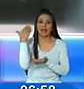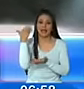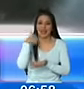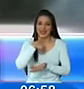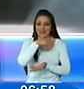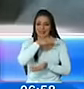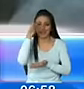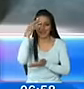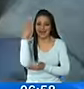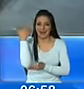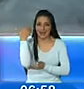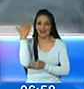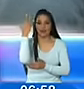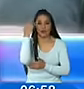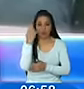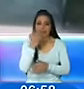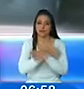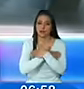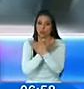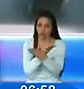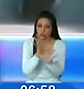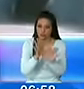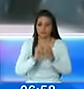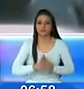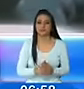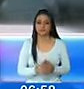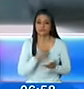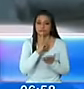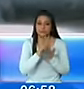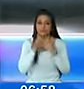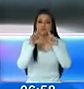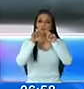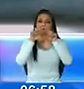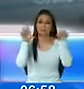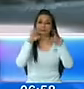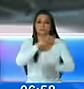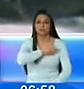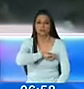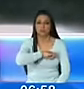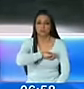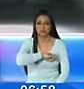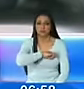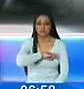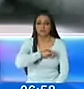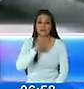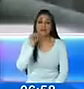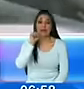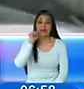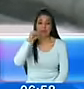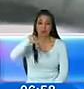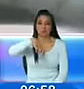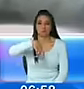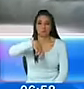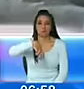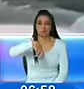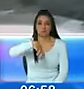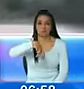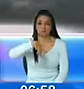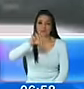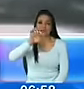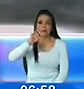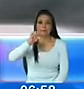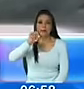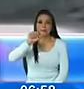doctor Mauricio Loda. Asimismo es, o sea, la empresa municipal metropolitana de agua potable y saneamiento de Mafra Agua de Quito